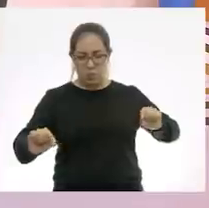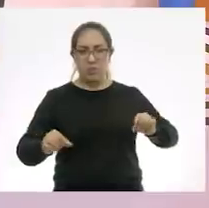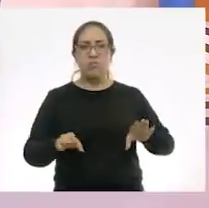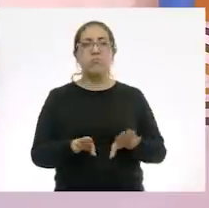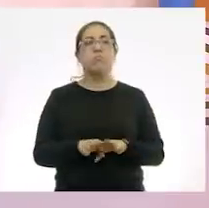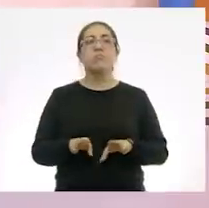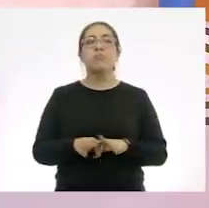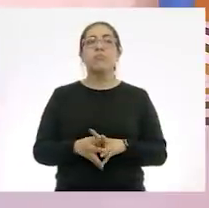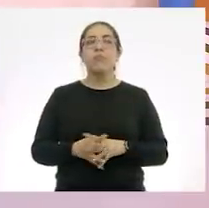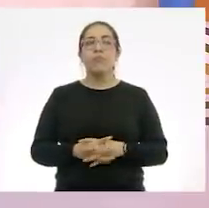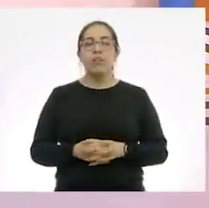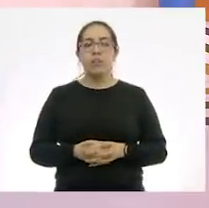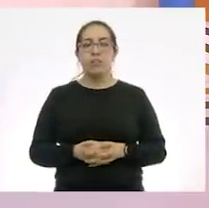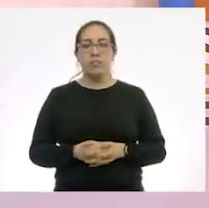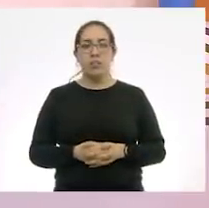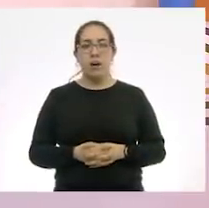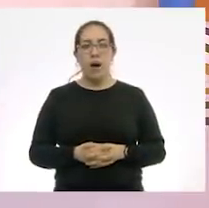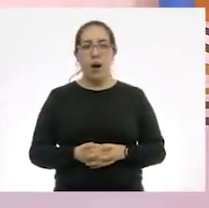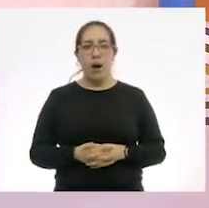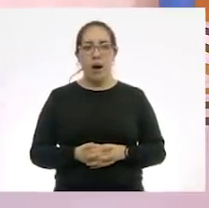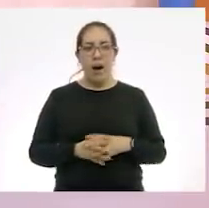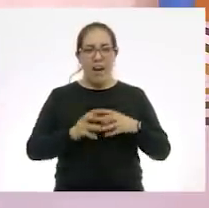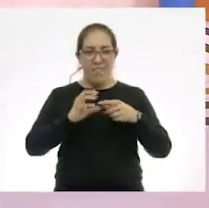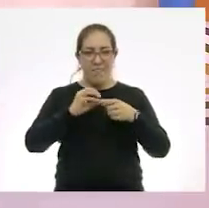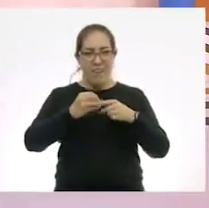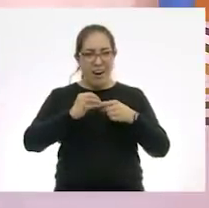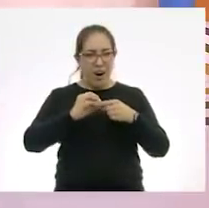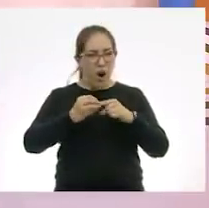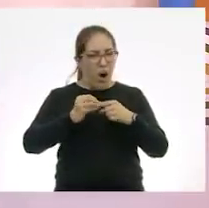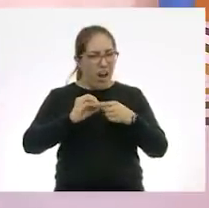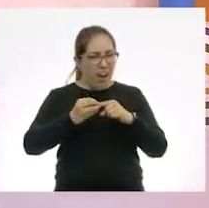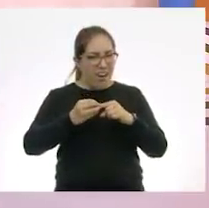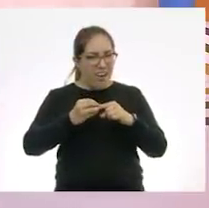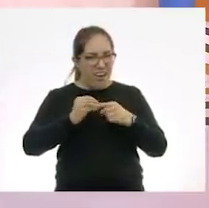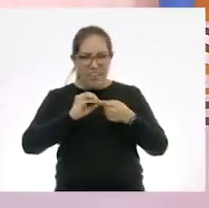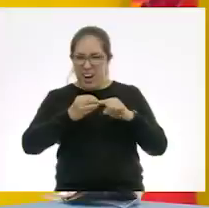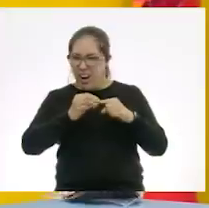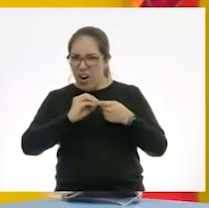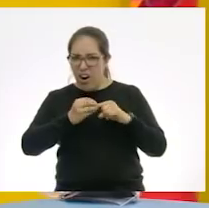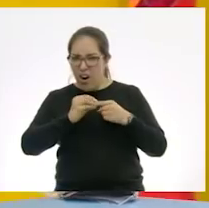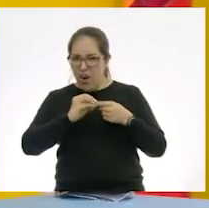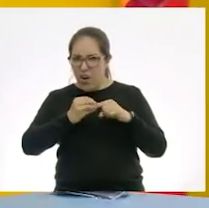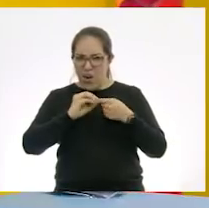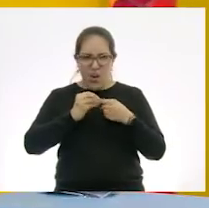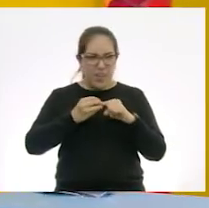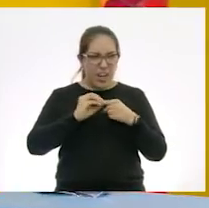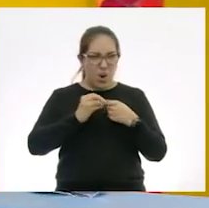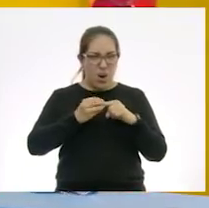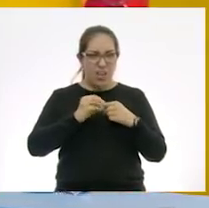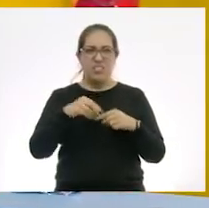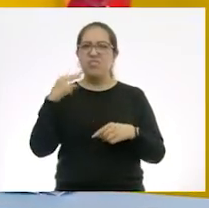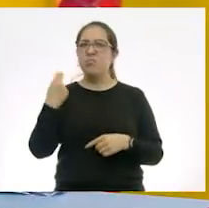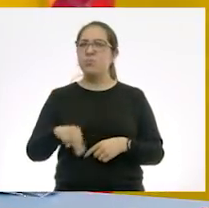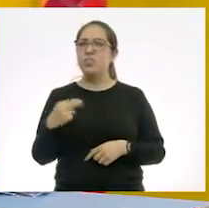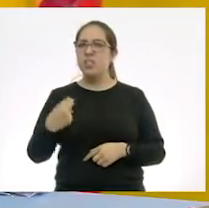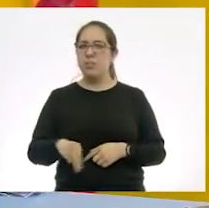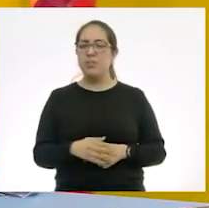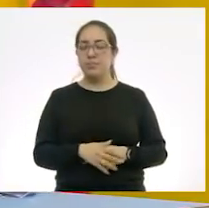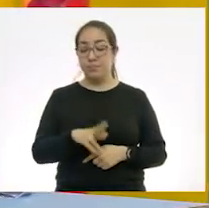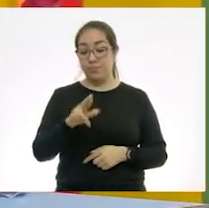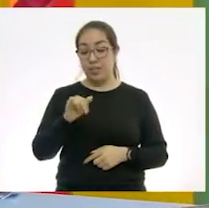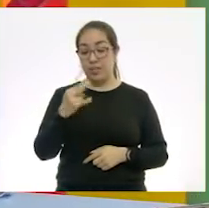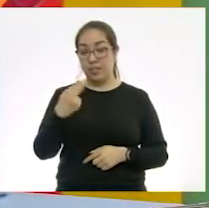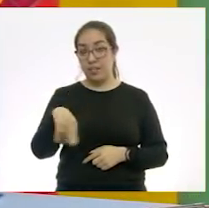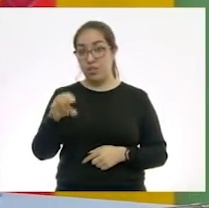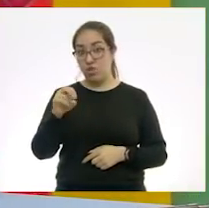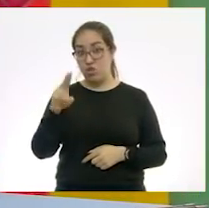Muy bien. ¿Cómo? Los frijolitos. Un frijolito. Sí, exactamente. Los frijolitos. ¿Cómo se llaman los frijolitos?